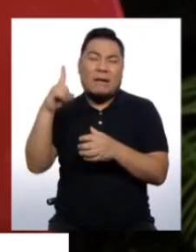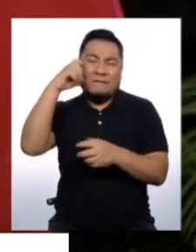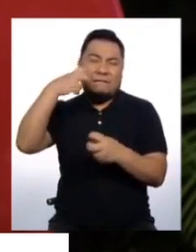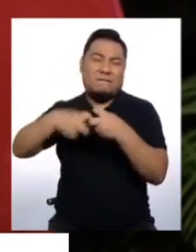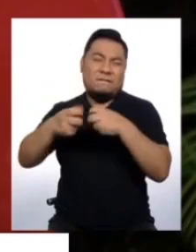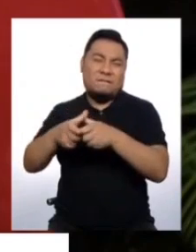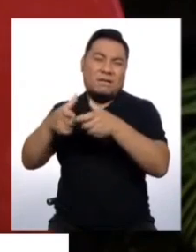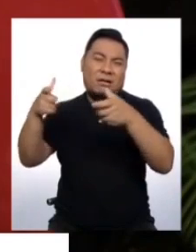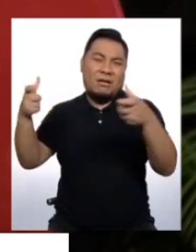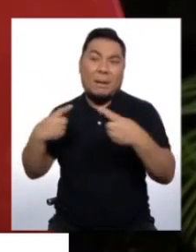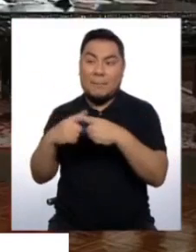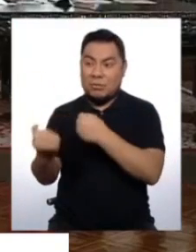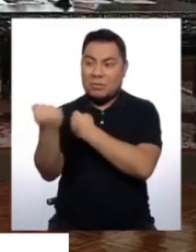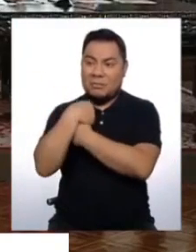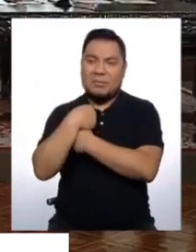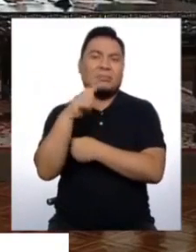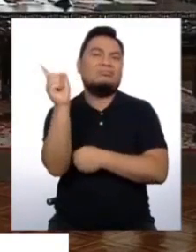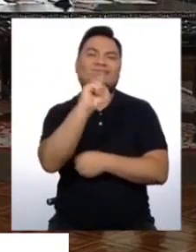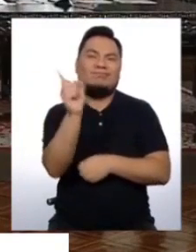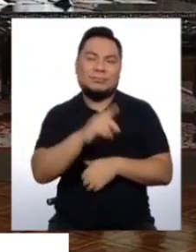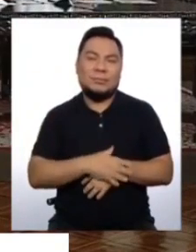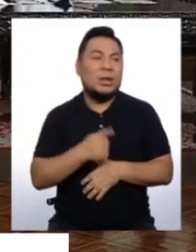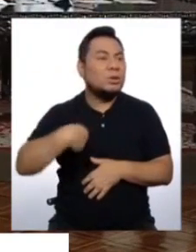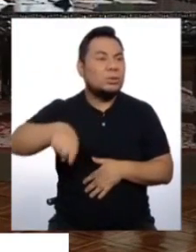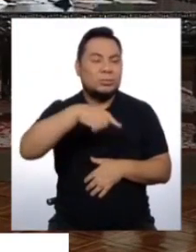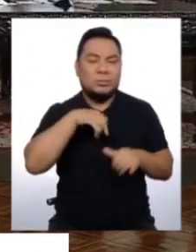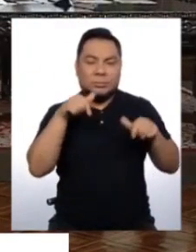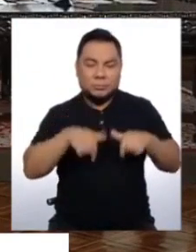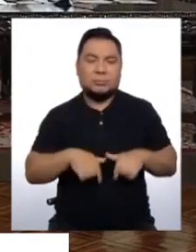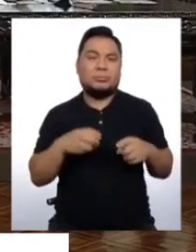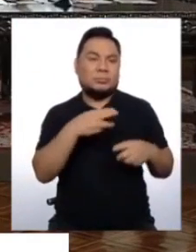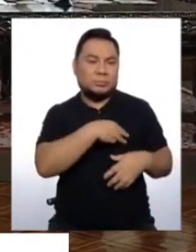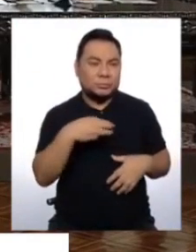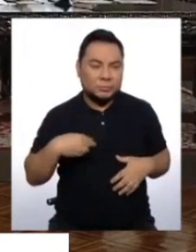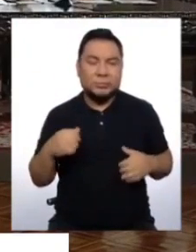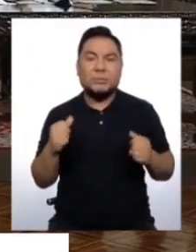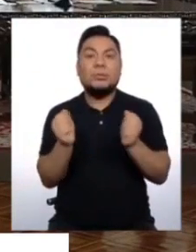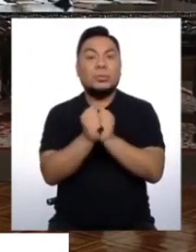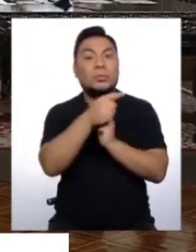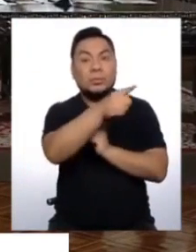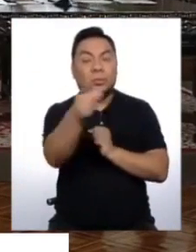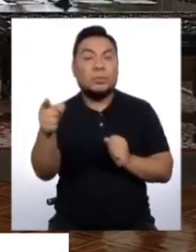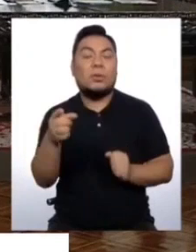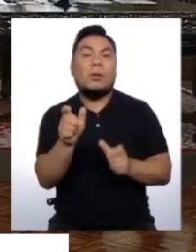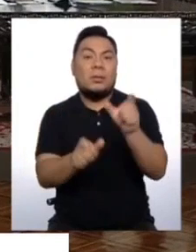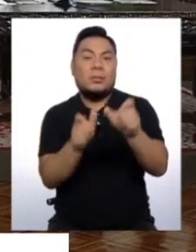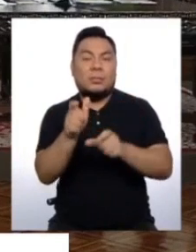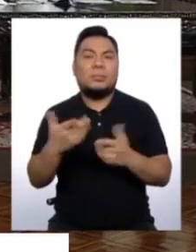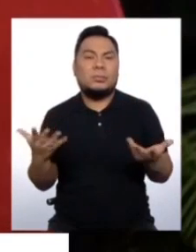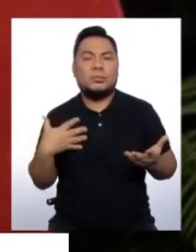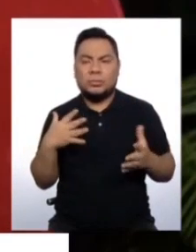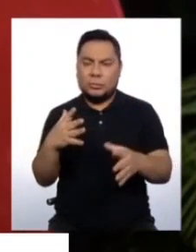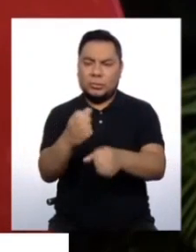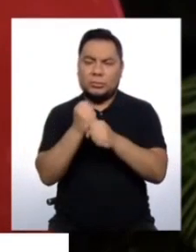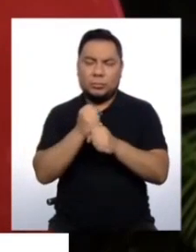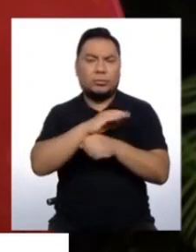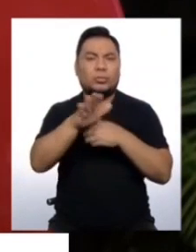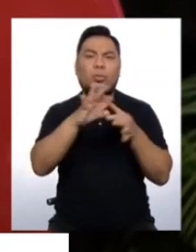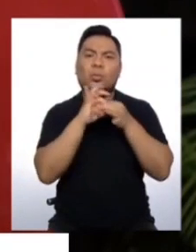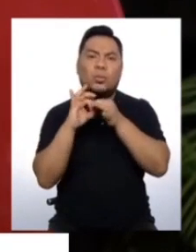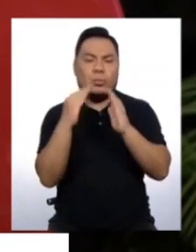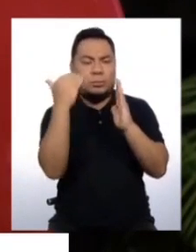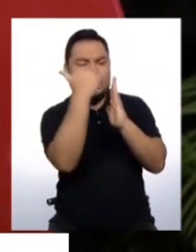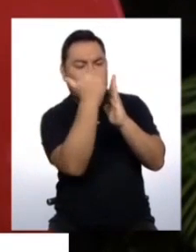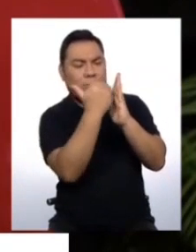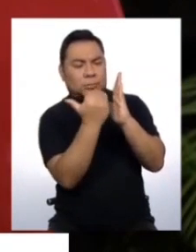estamos aquí, con los ministros, pero principalmente con ustedes, con la población, para tomar las medidas juntos que